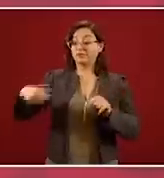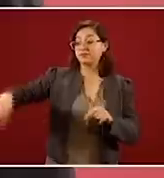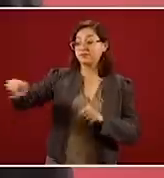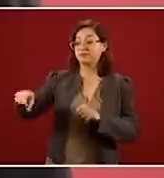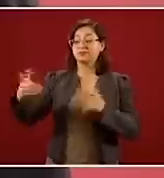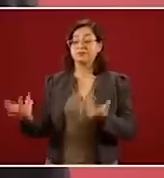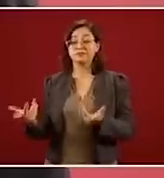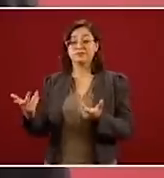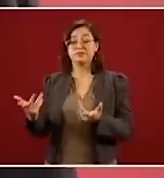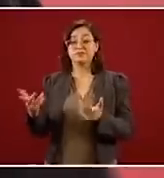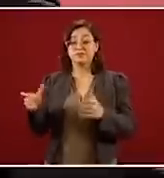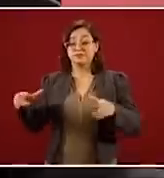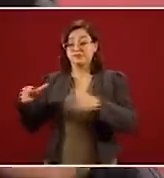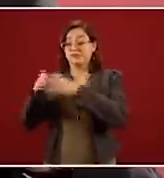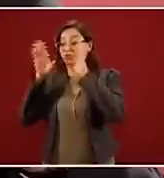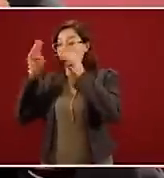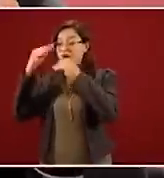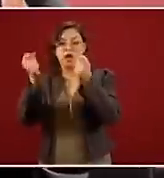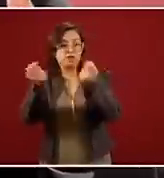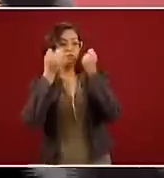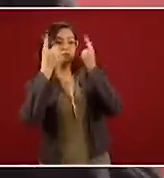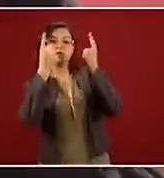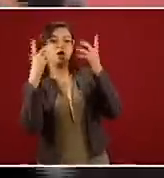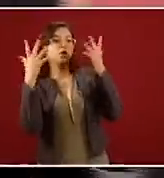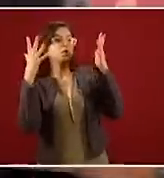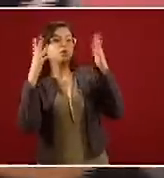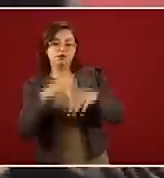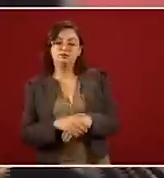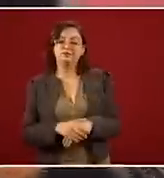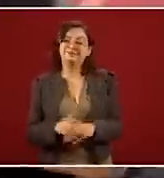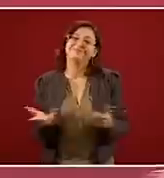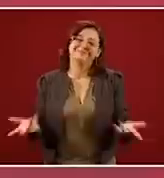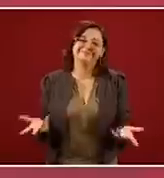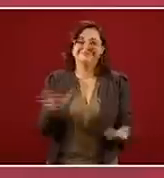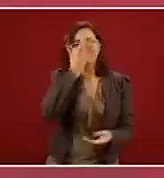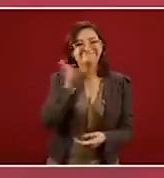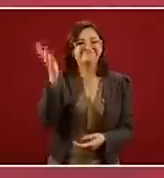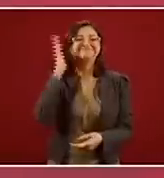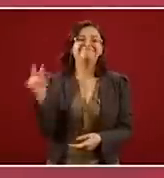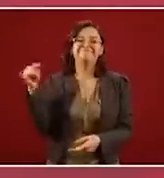conservadurismo. La hipocresía